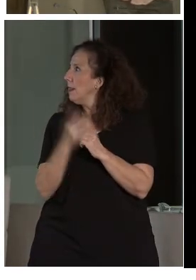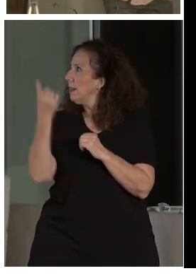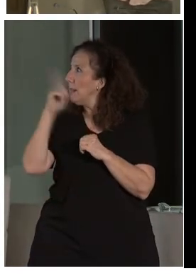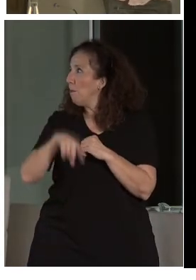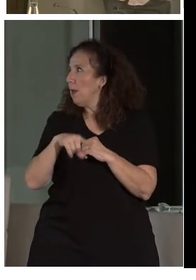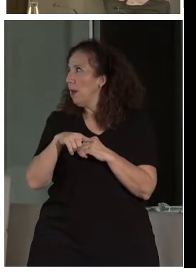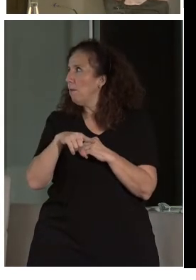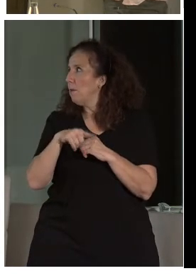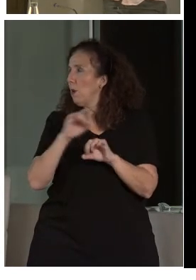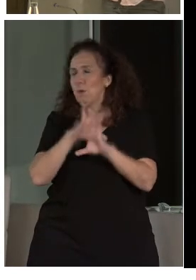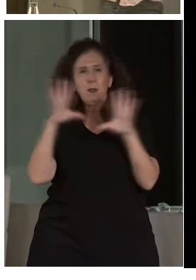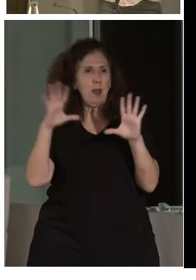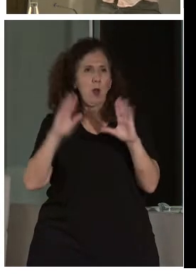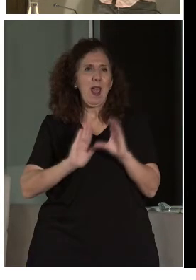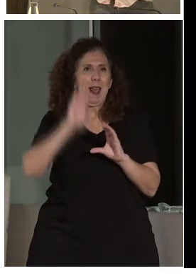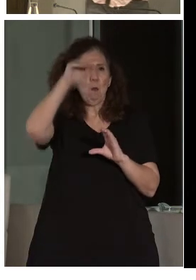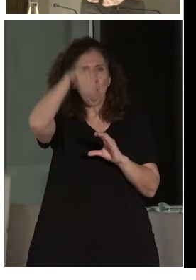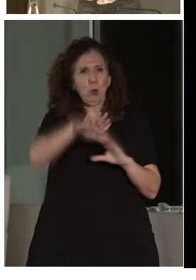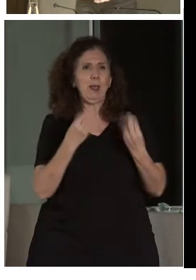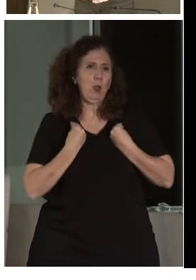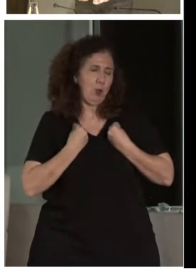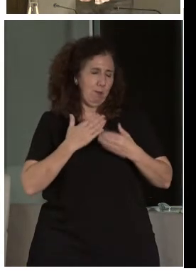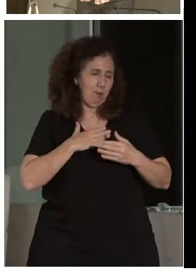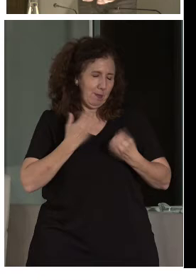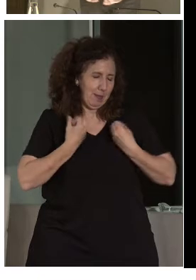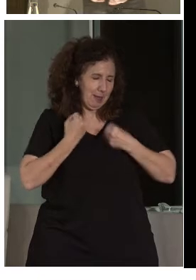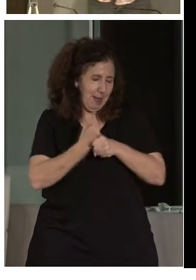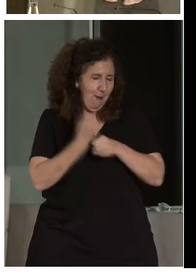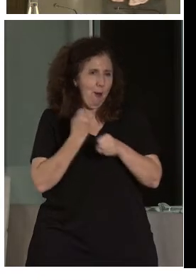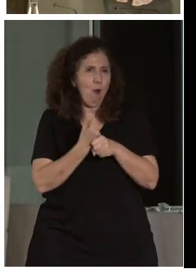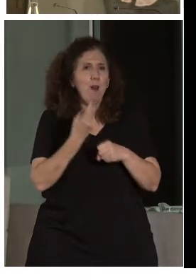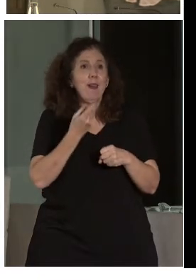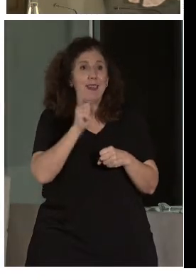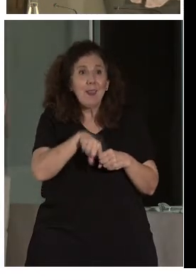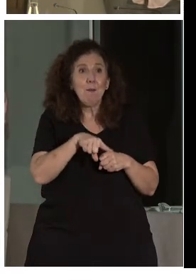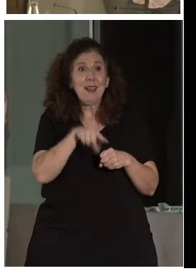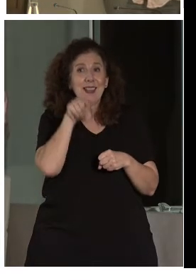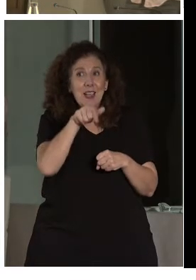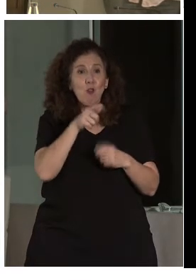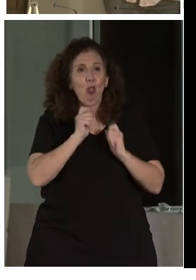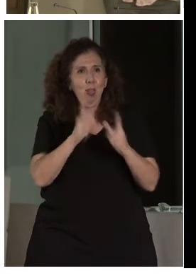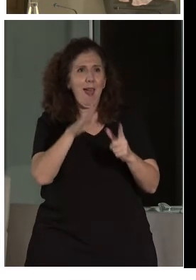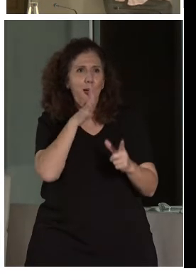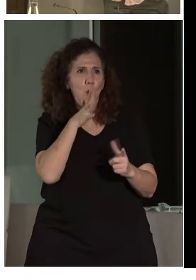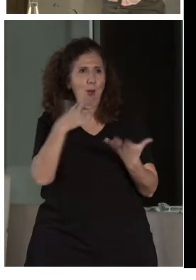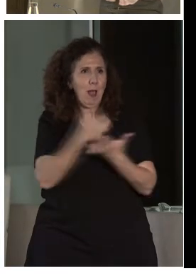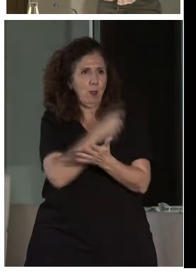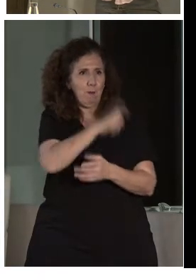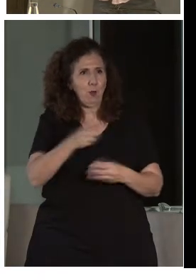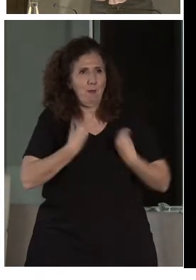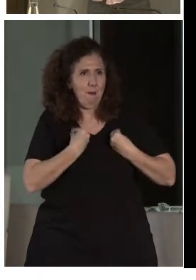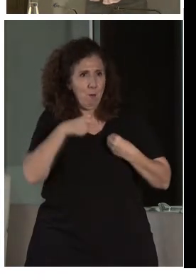Y desde luego con un monte, que es donde yo trabajo, lo que me da de comer y lo que da de beber a la isla, que es Garajonay, pues donde vemos este